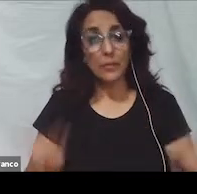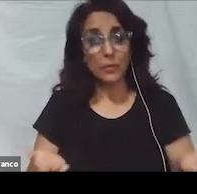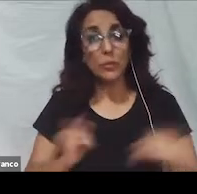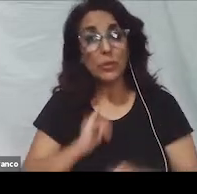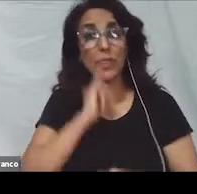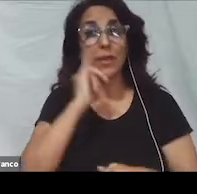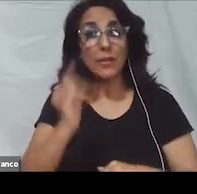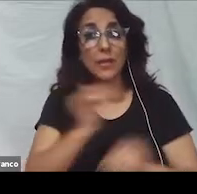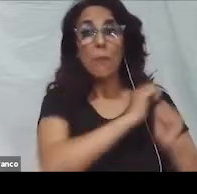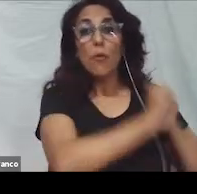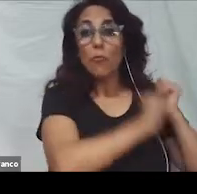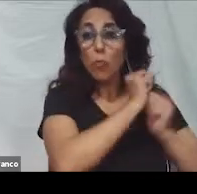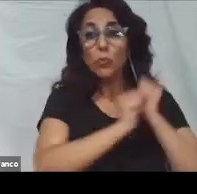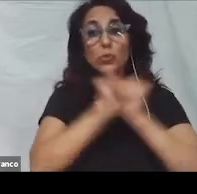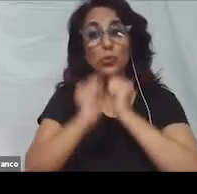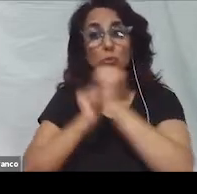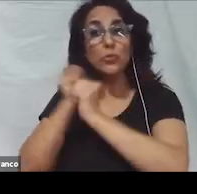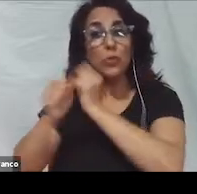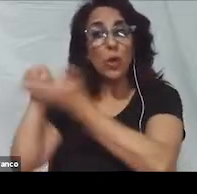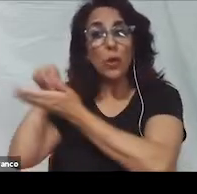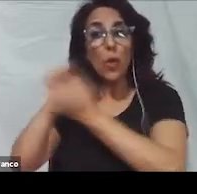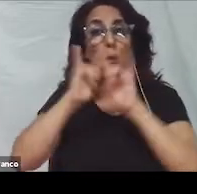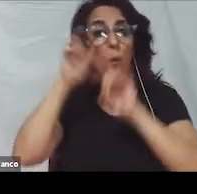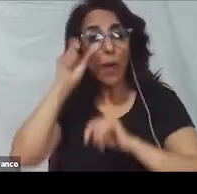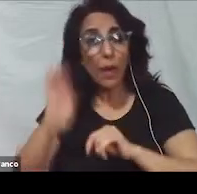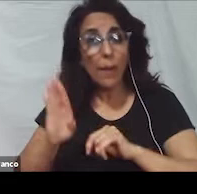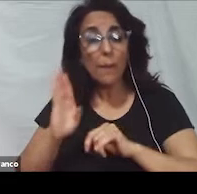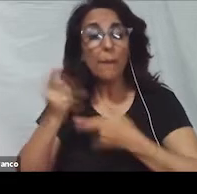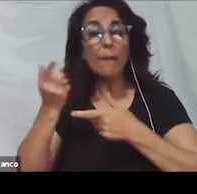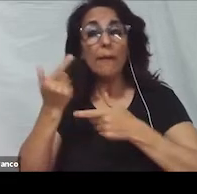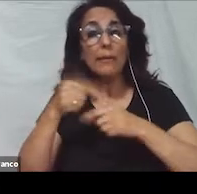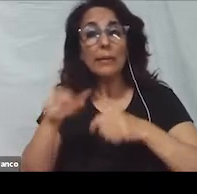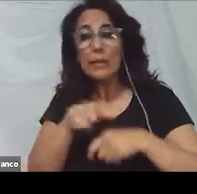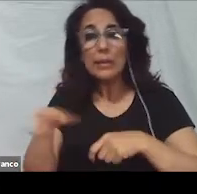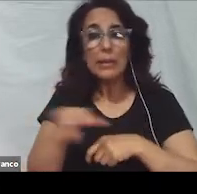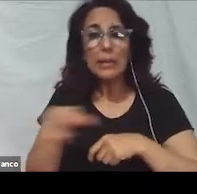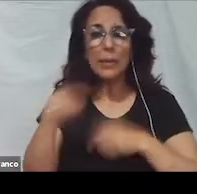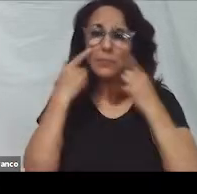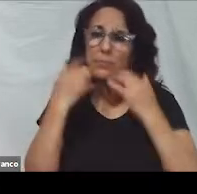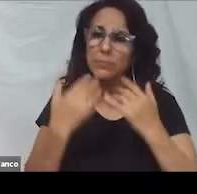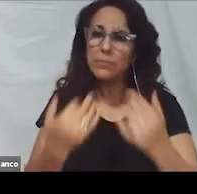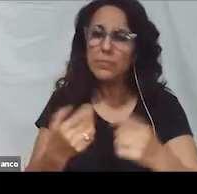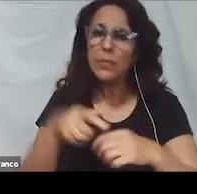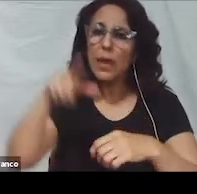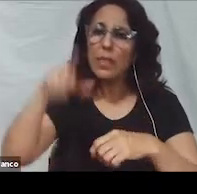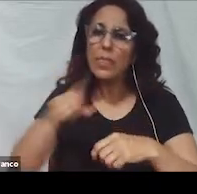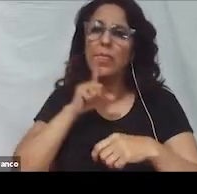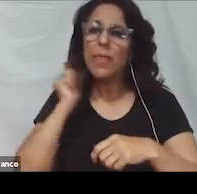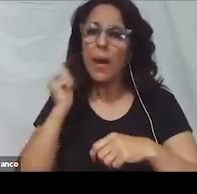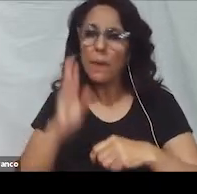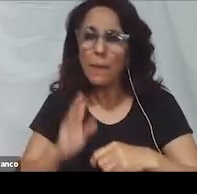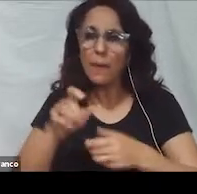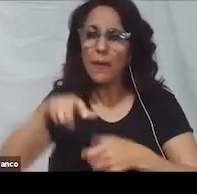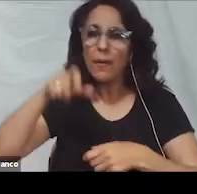Entonces decimos que las funcionalidades de nuestro sitio deberían ser navegables con el teclado o con una tecla